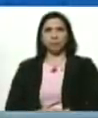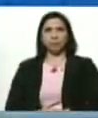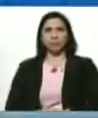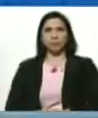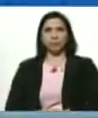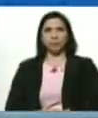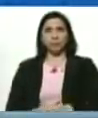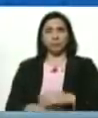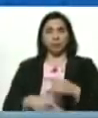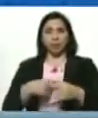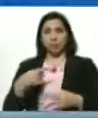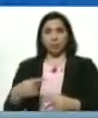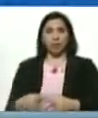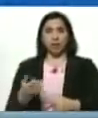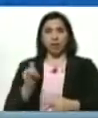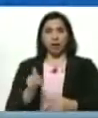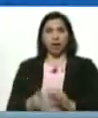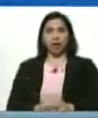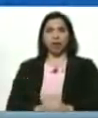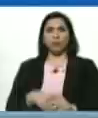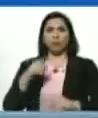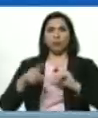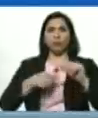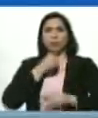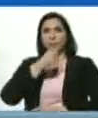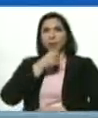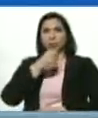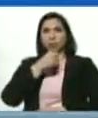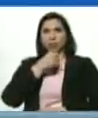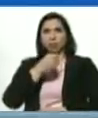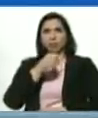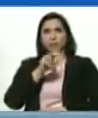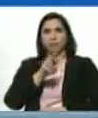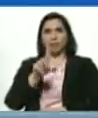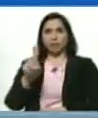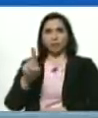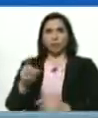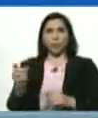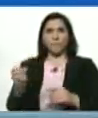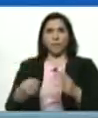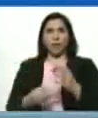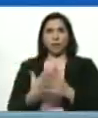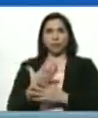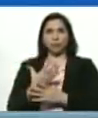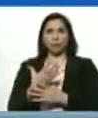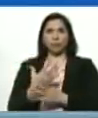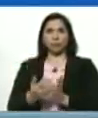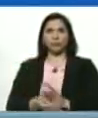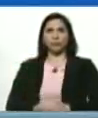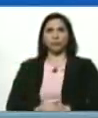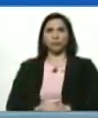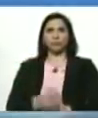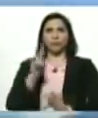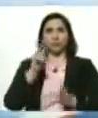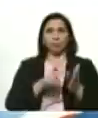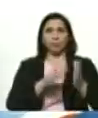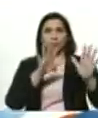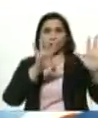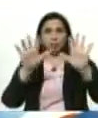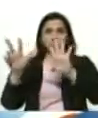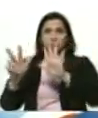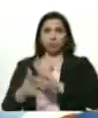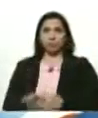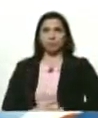luego hay un tweeter de un periodista del 21 de mayo del 2018